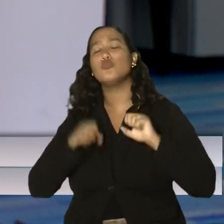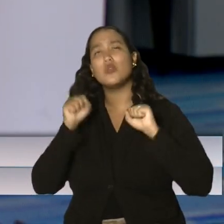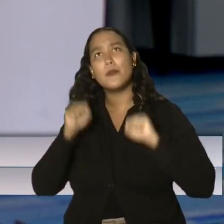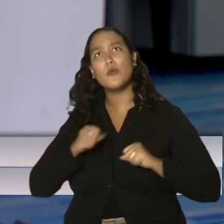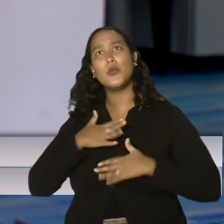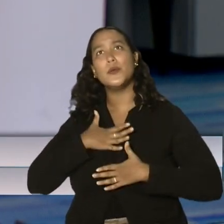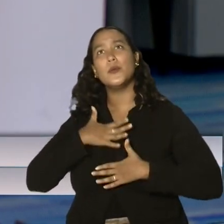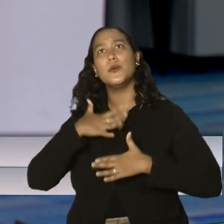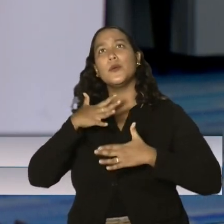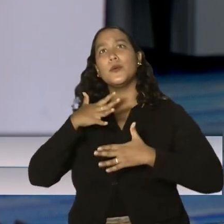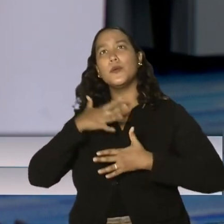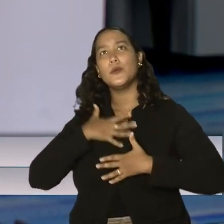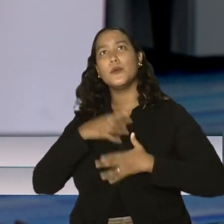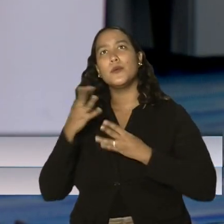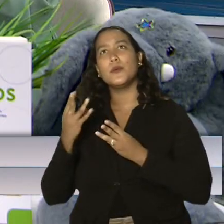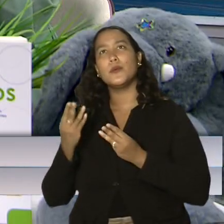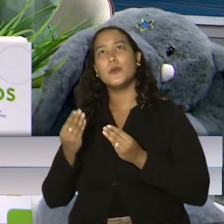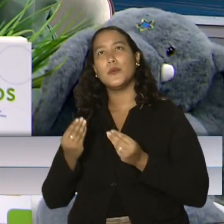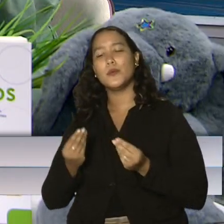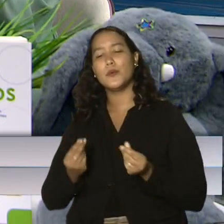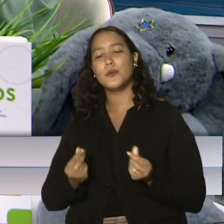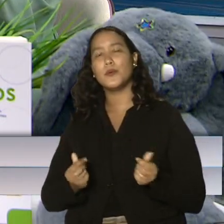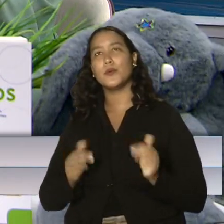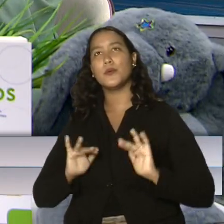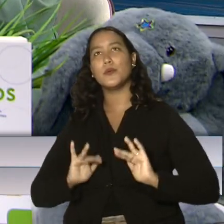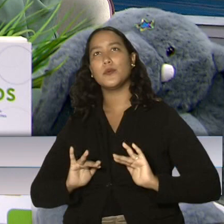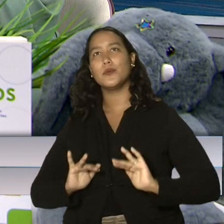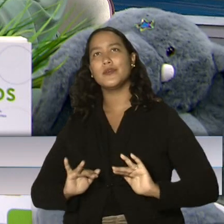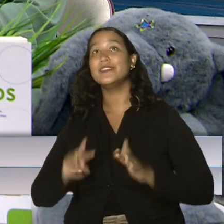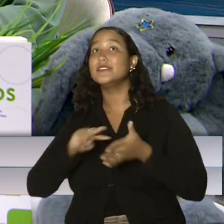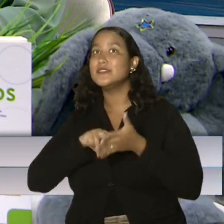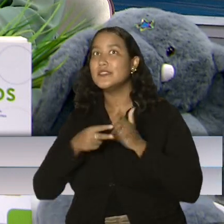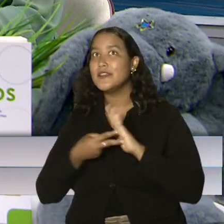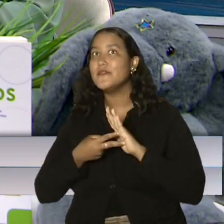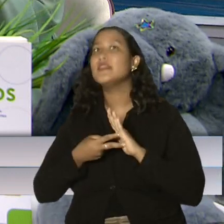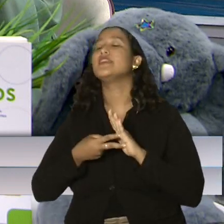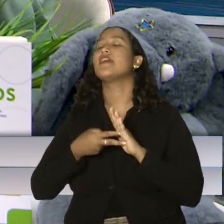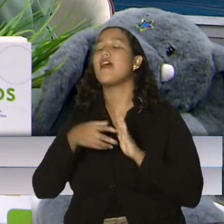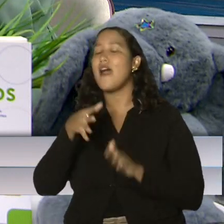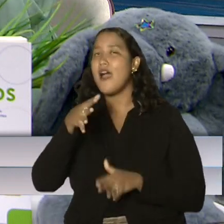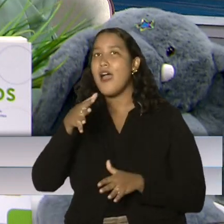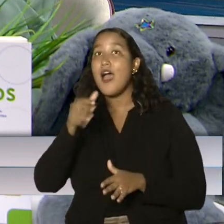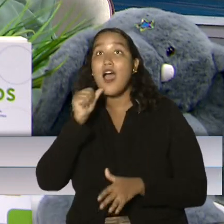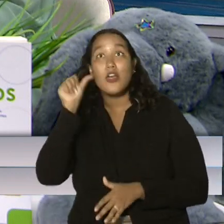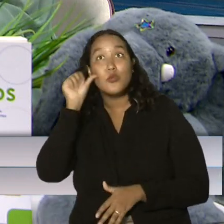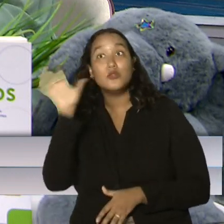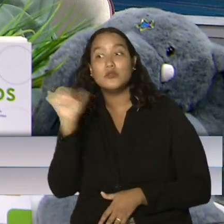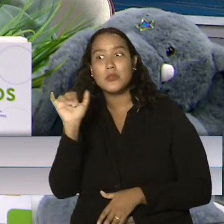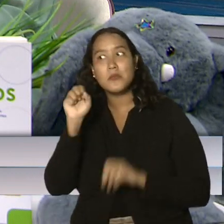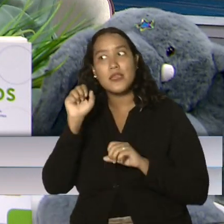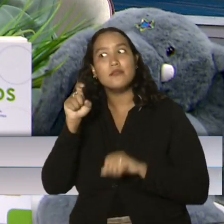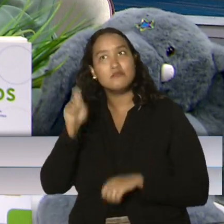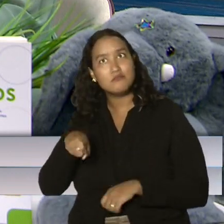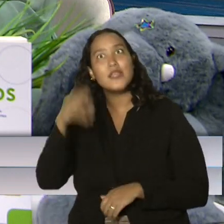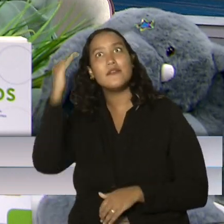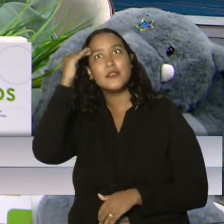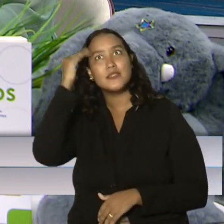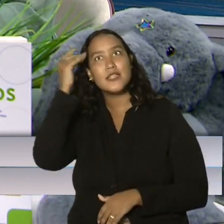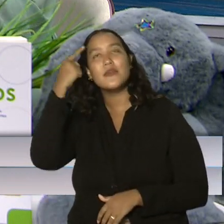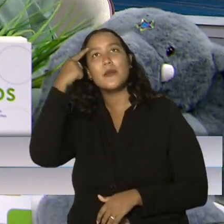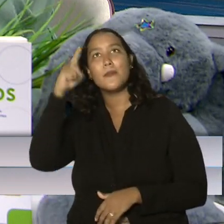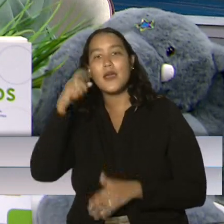respiración y las energías quiere decir que el adulto tiene que ya tener esos conocimientos para ayudar Entonces al niño a desarrollarlo a